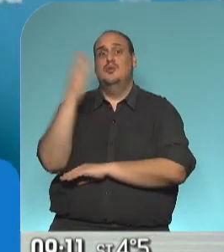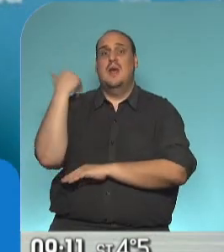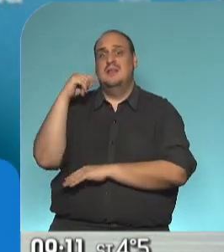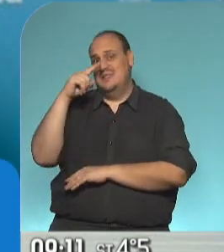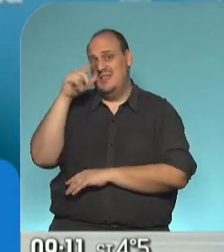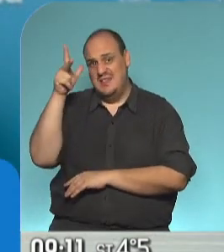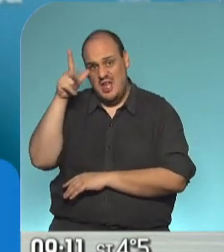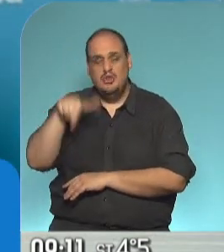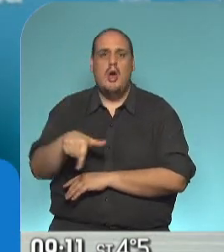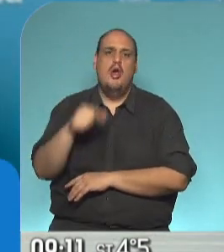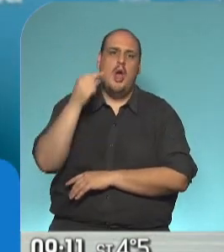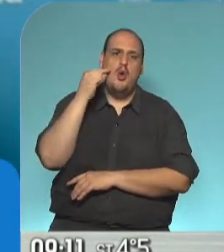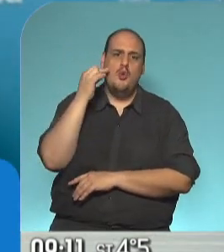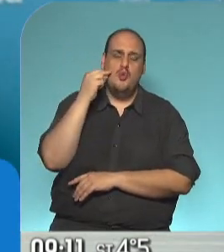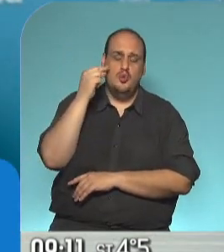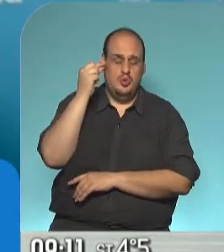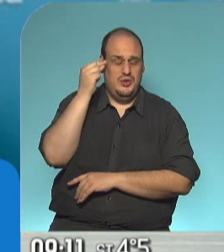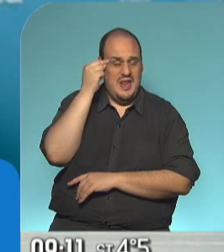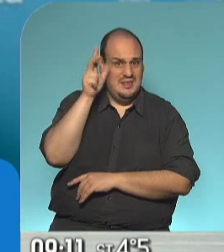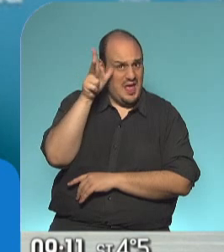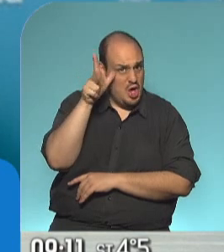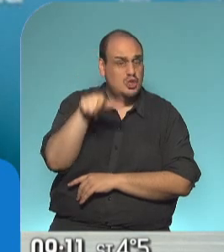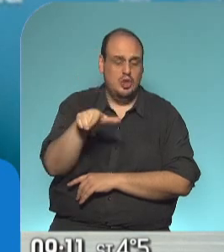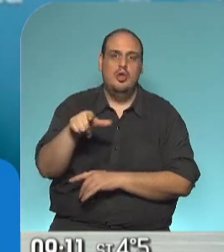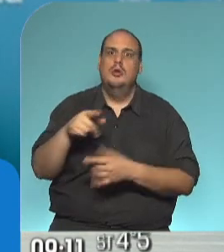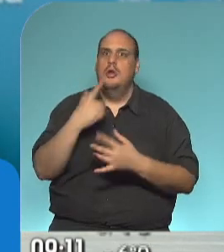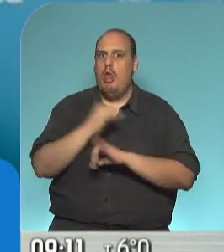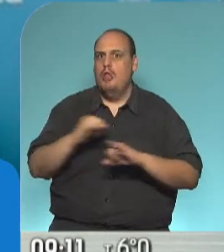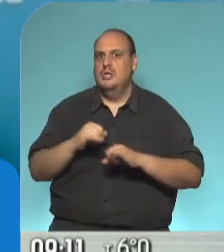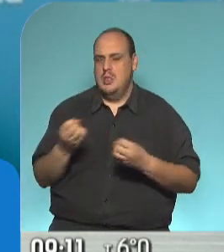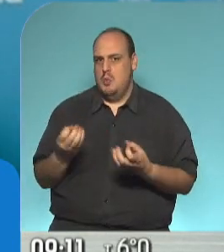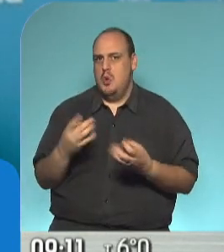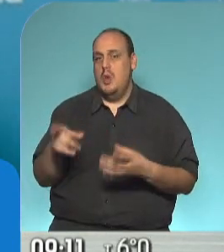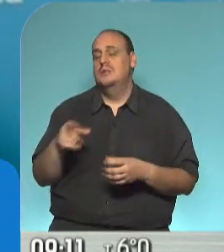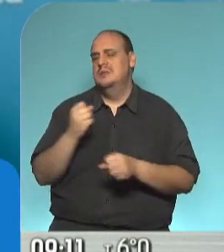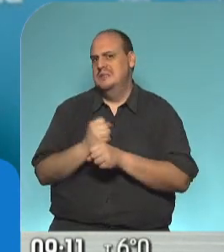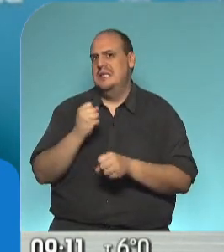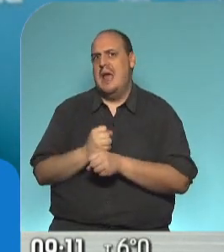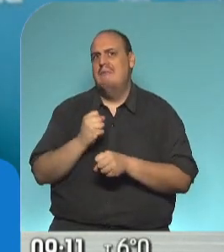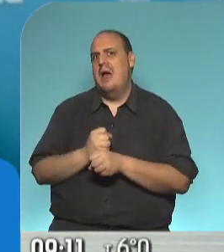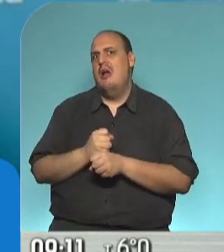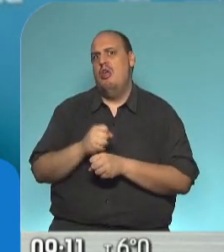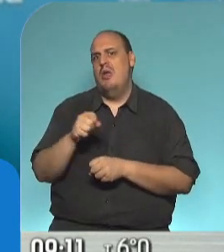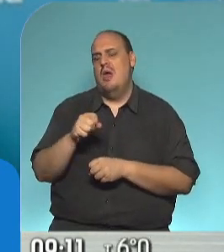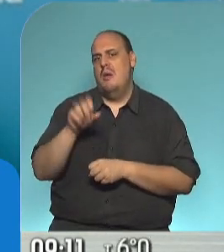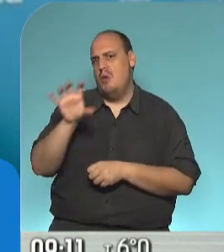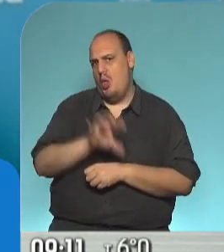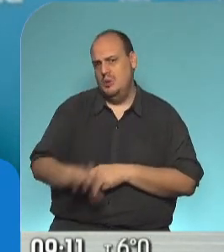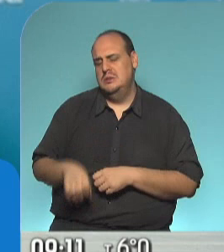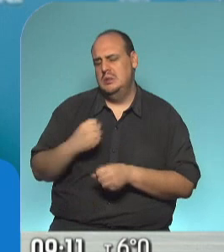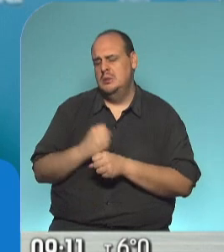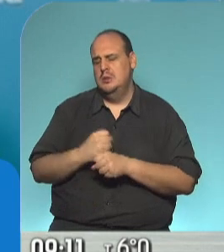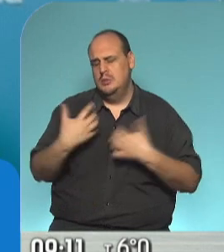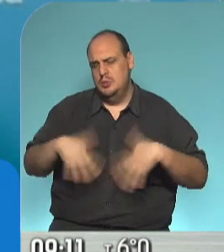de positividad. También compartimos las buenas noticias, el gran trabajo y el intenso trabajo de las jurisdicciones, así como